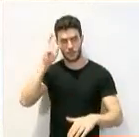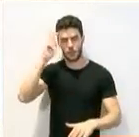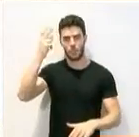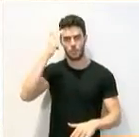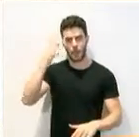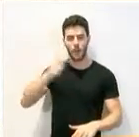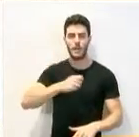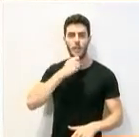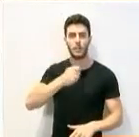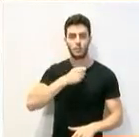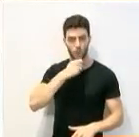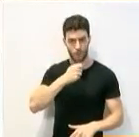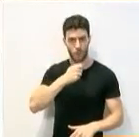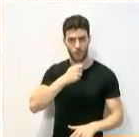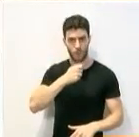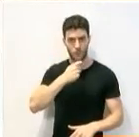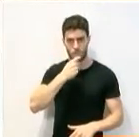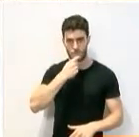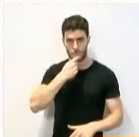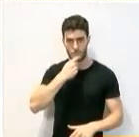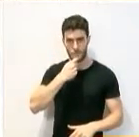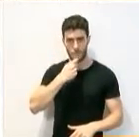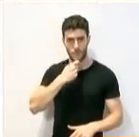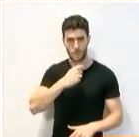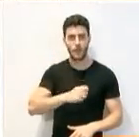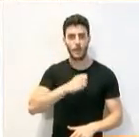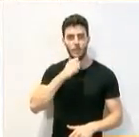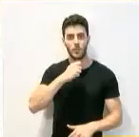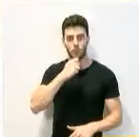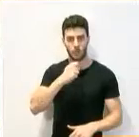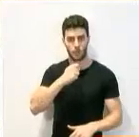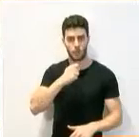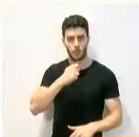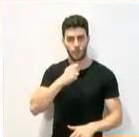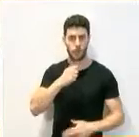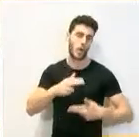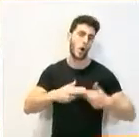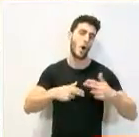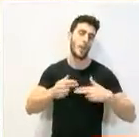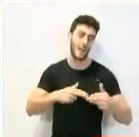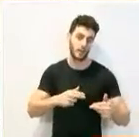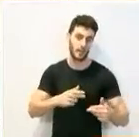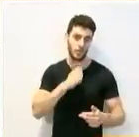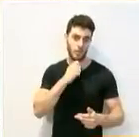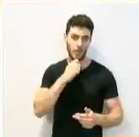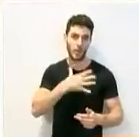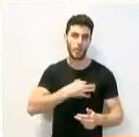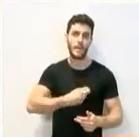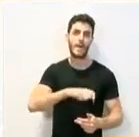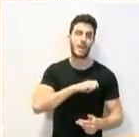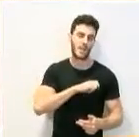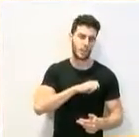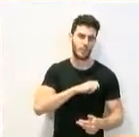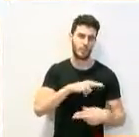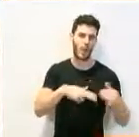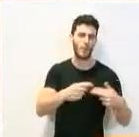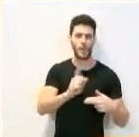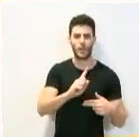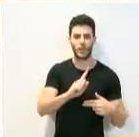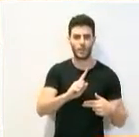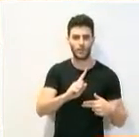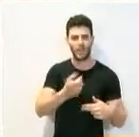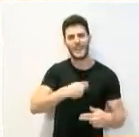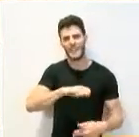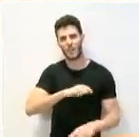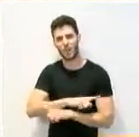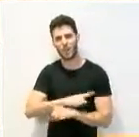Socialista Obrero Español, ¿es socialista o es obrero? Quizás solamente español o tampoco, porque americano también,